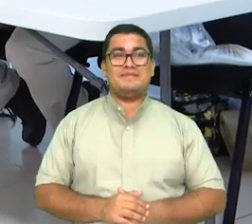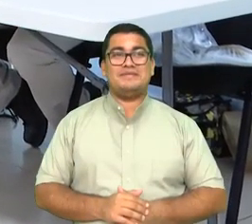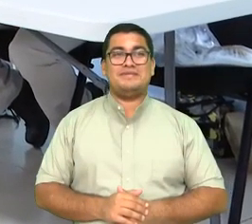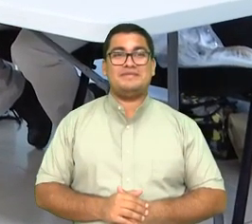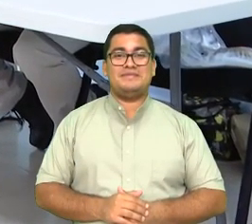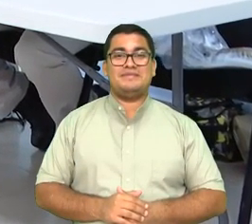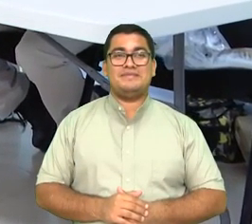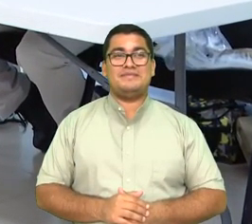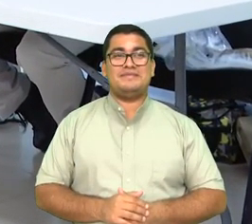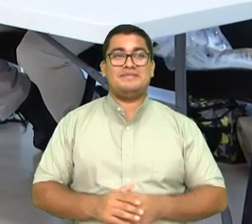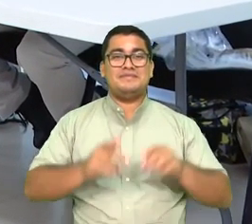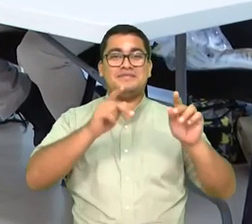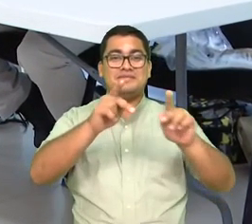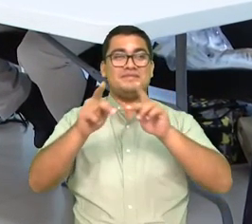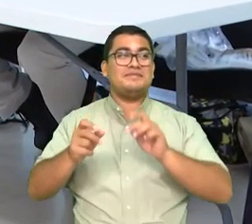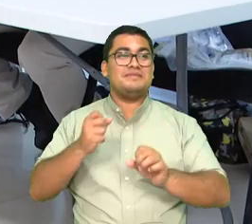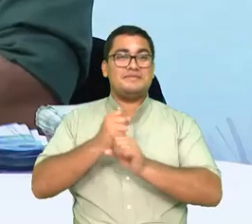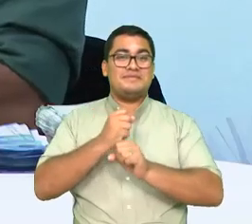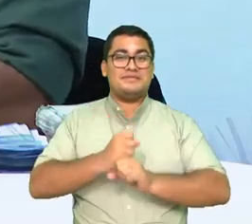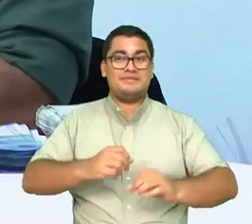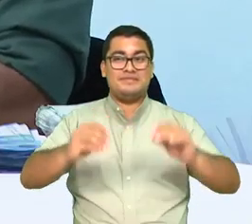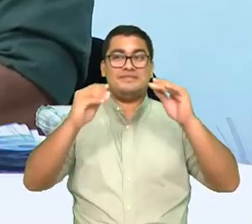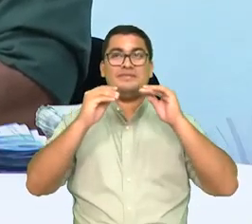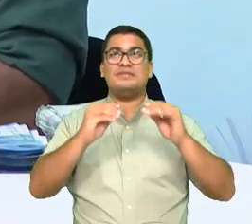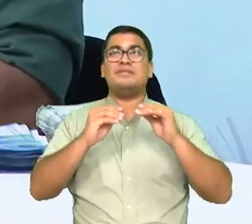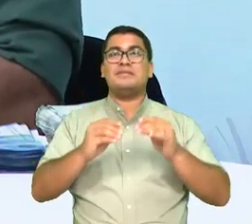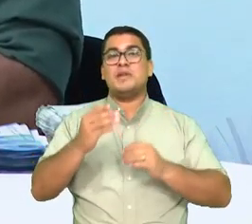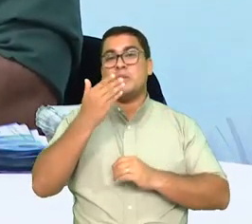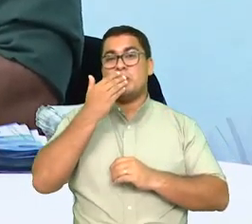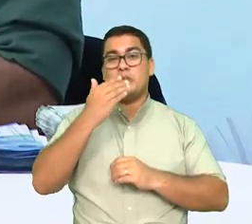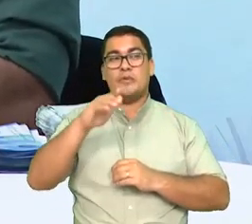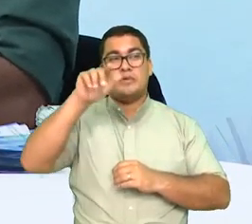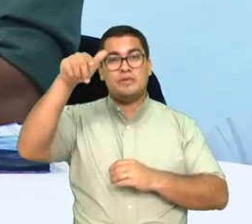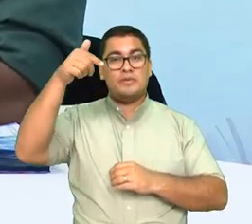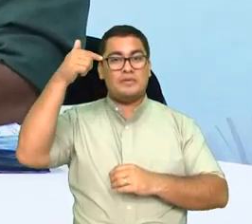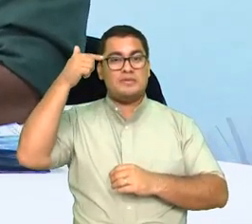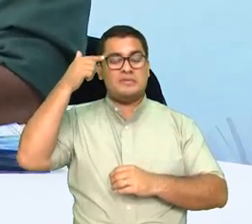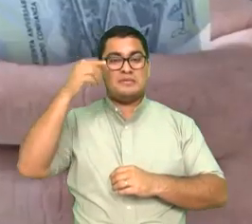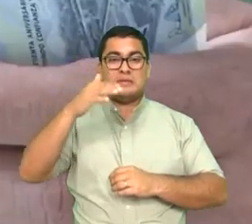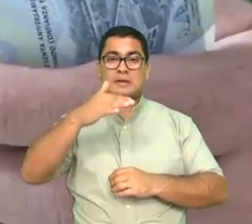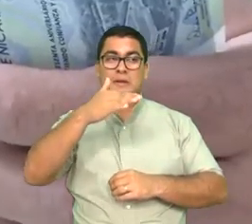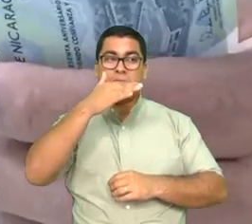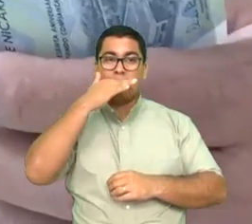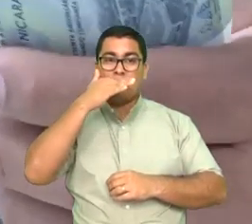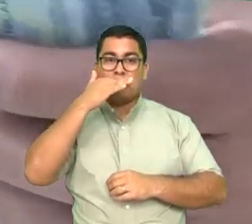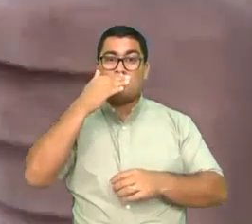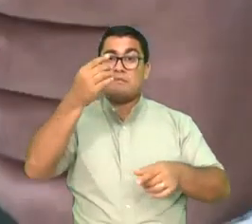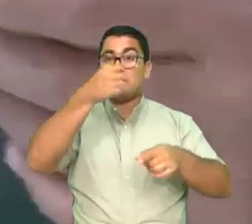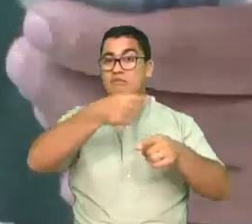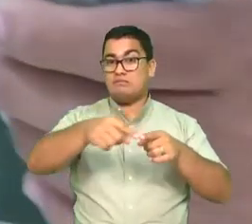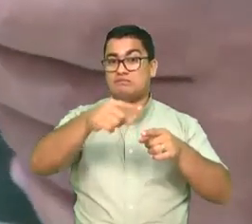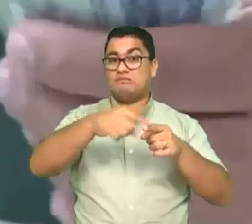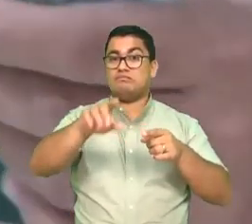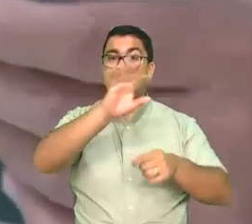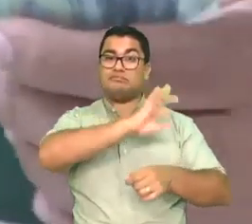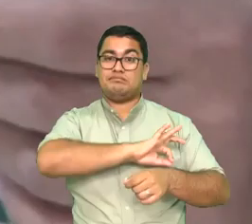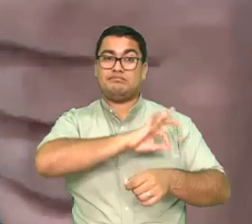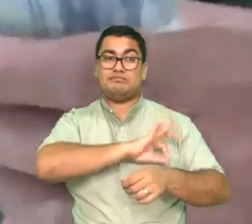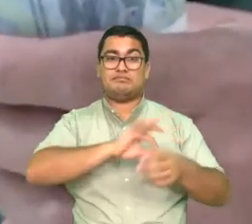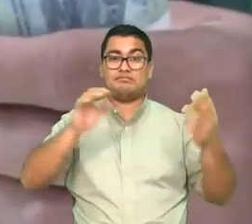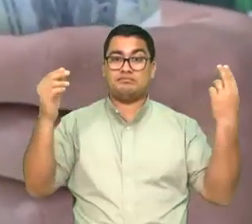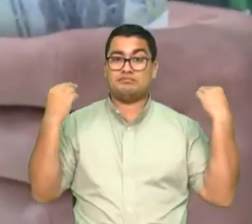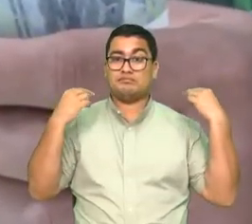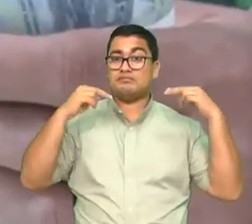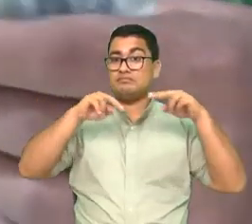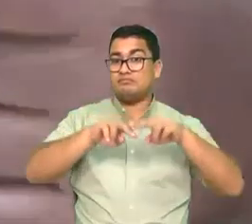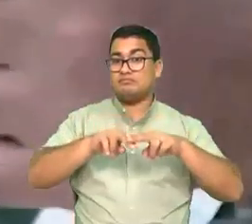Los trabajadores del sector educación destacan la voluntad del gobierno sandinista de asegurar el pago salarial de los servidores públicos,